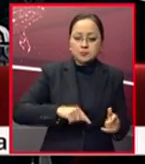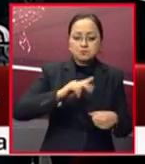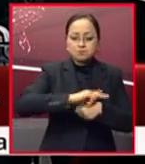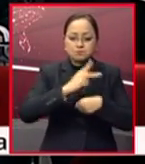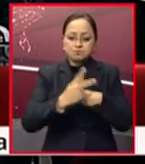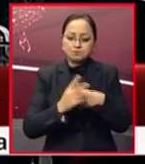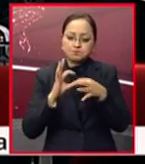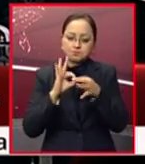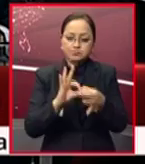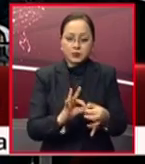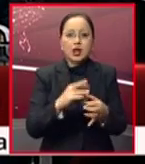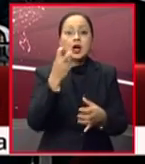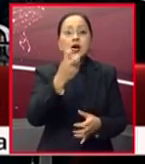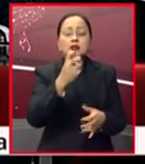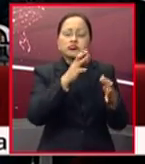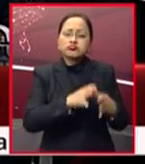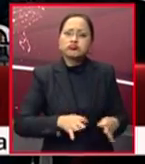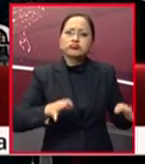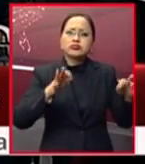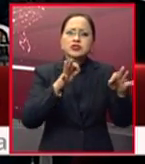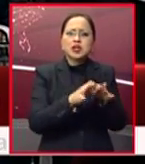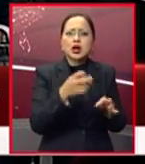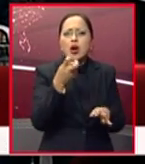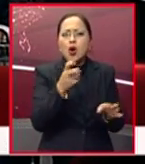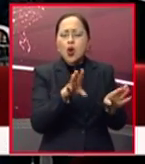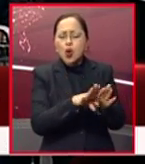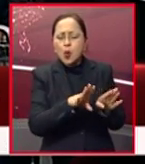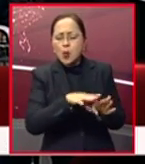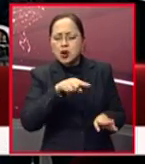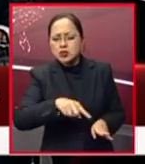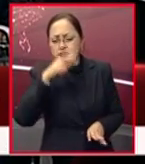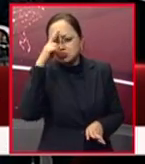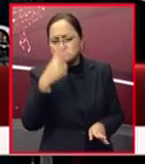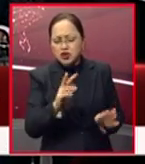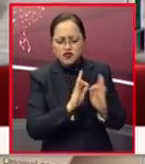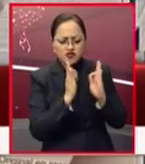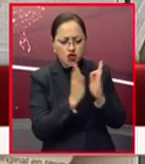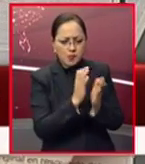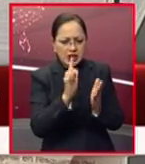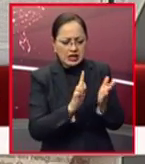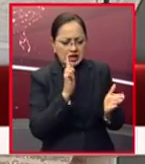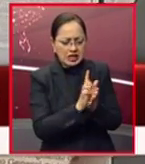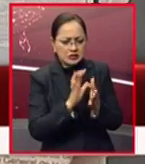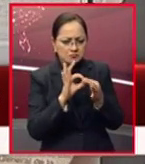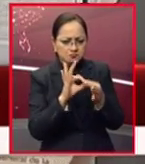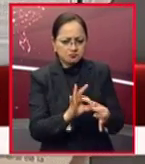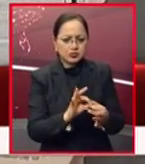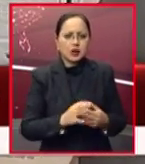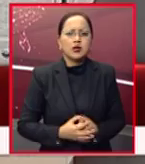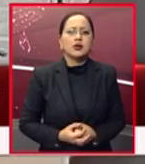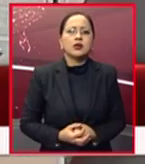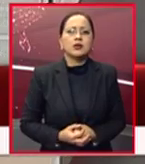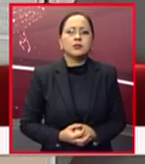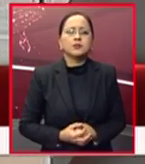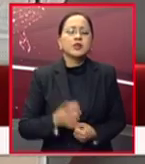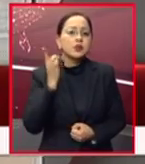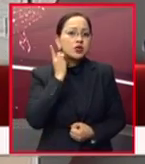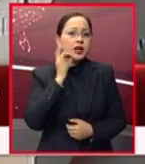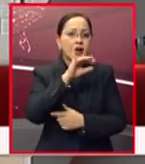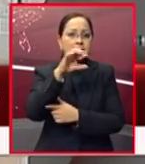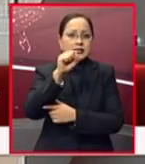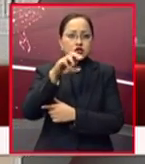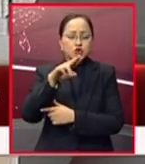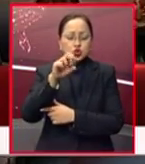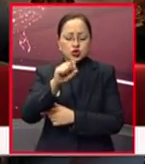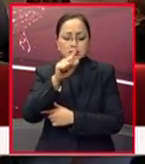hito jurídico histórico le ha dado forma y estructura a nuestra nación. El diputado Jesús Zambrano aseveró que